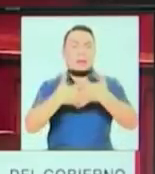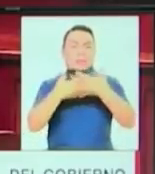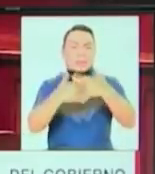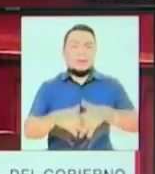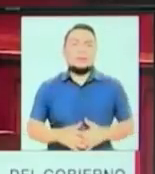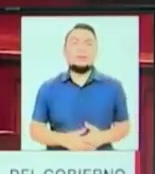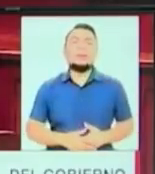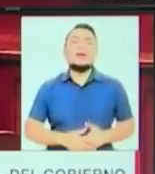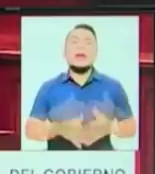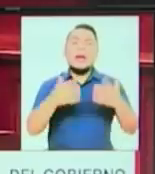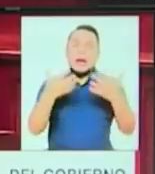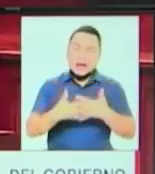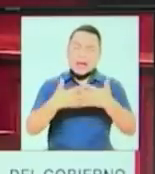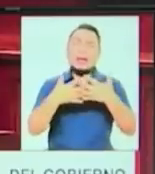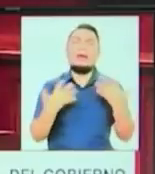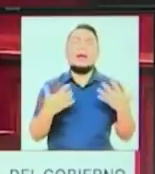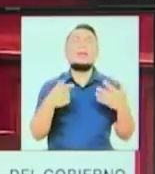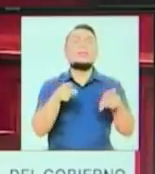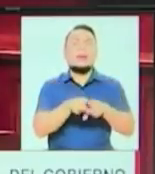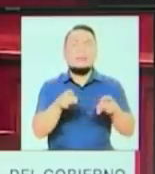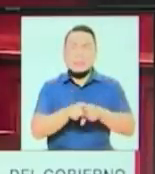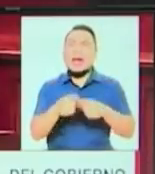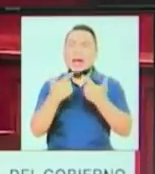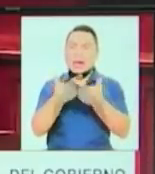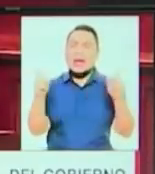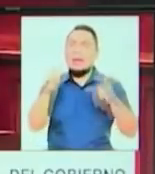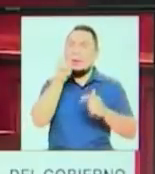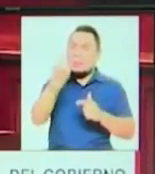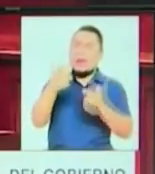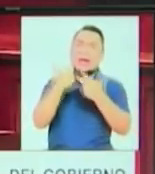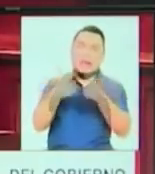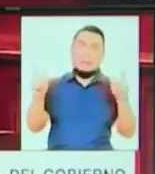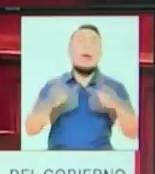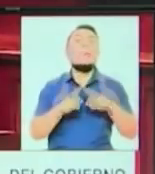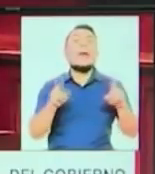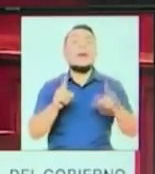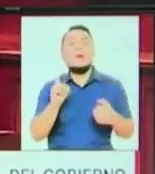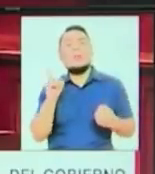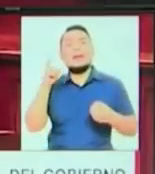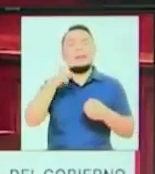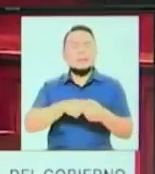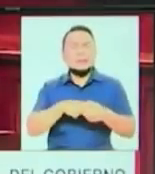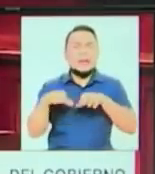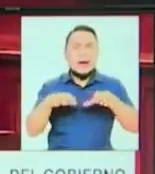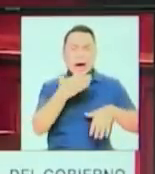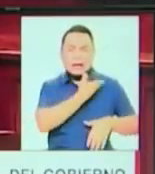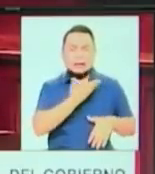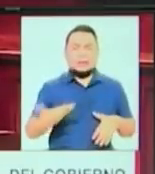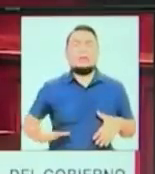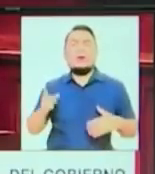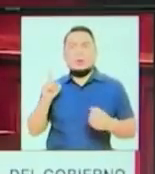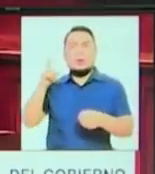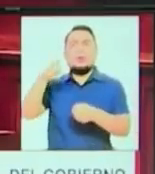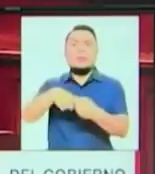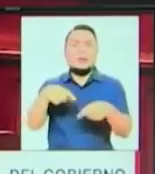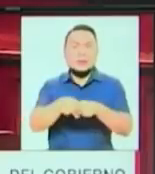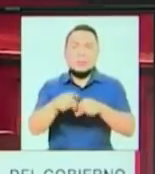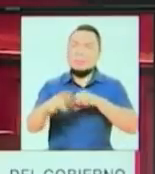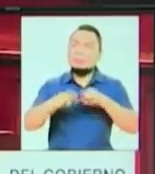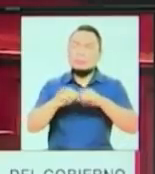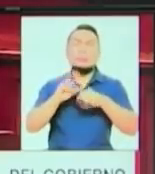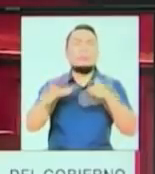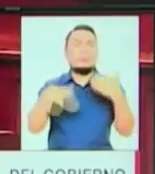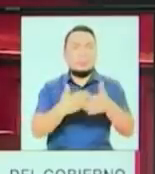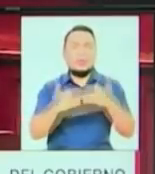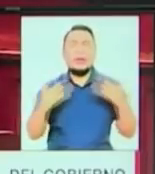ejemplo, o de techo propio, ¿no es cierto? Entonces, Sistema Nacional de Inversión Pública, se llama eso. Te dan un código y con eso tú vas